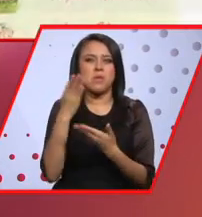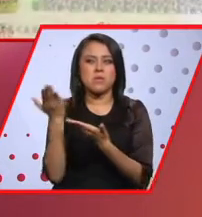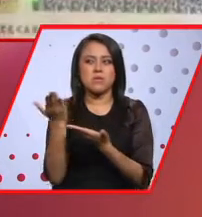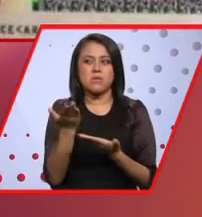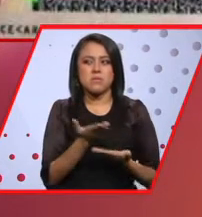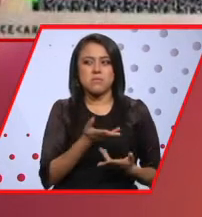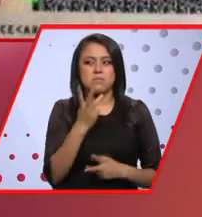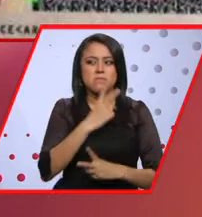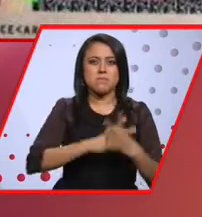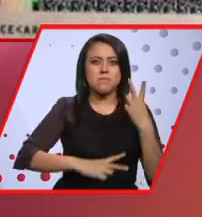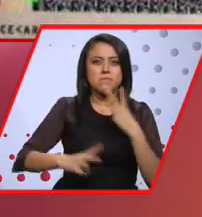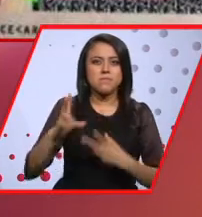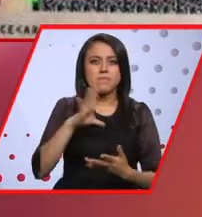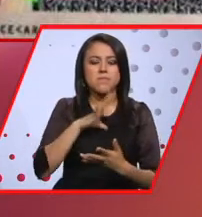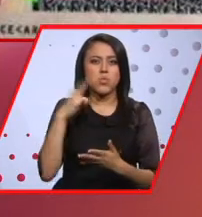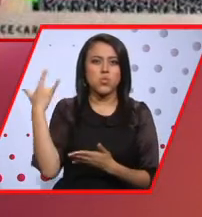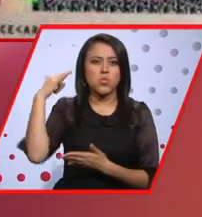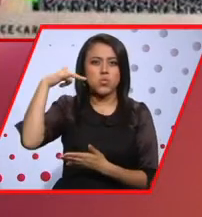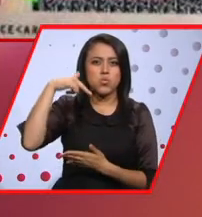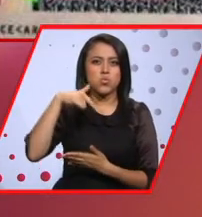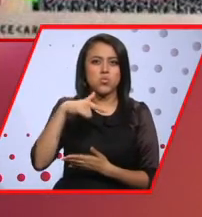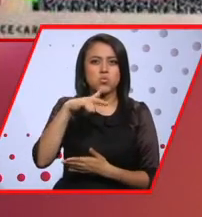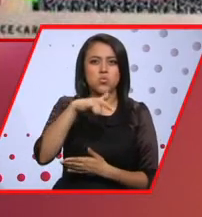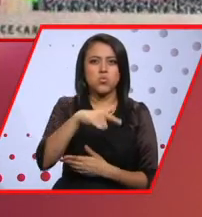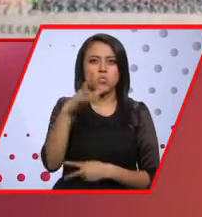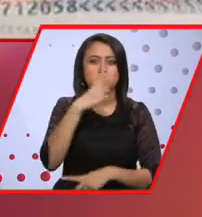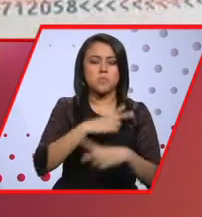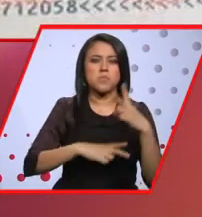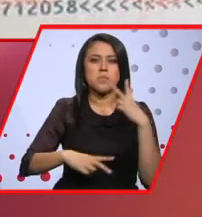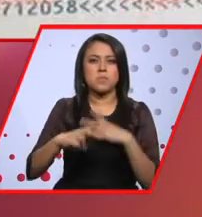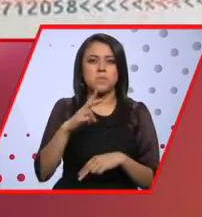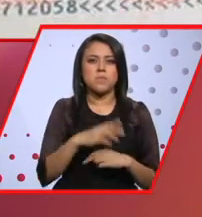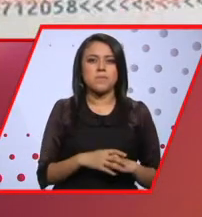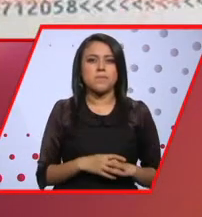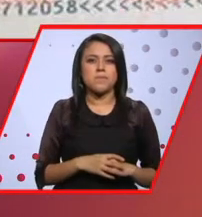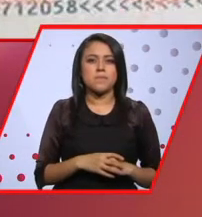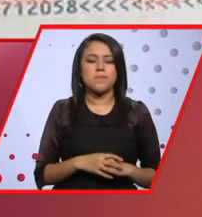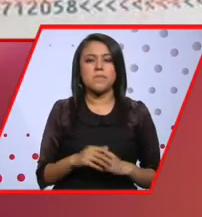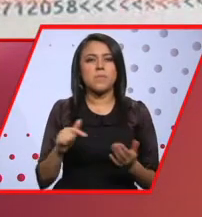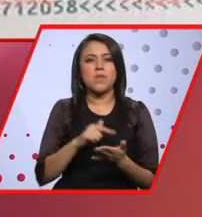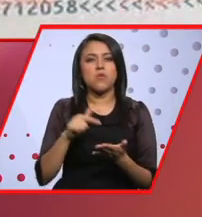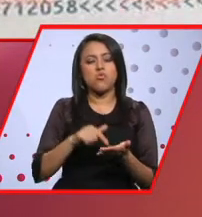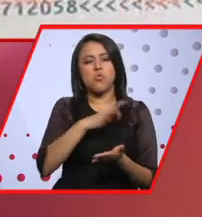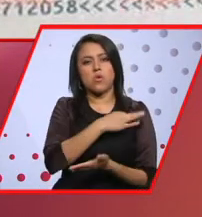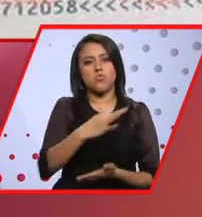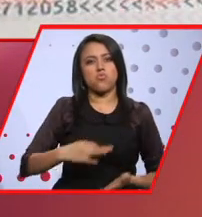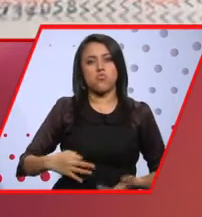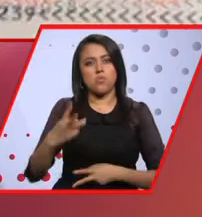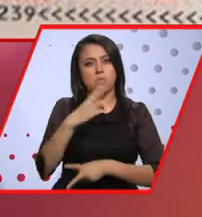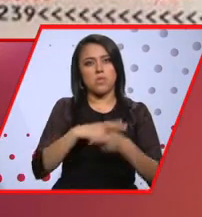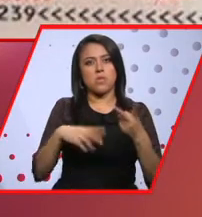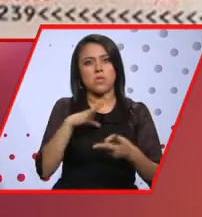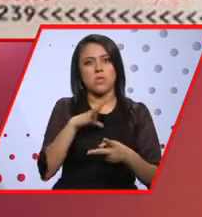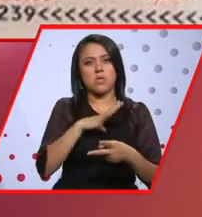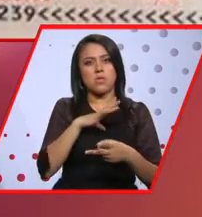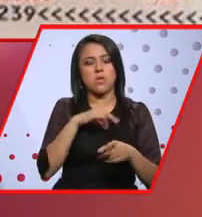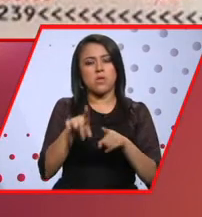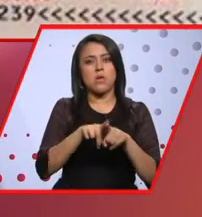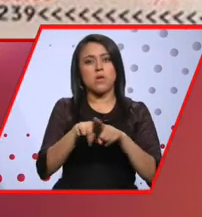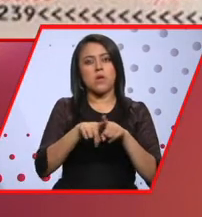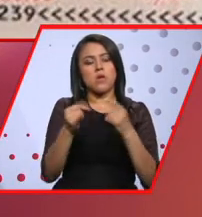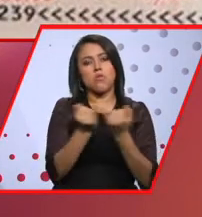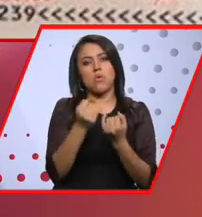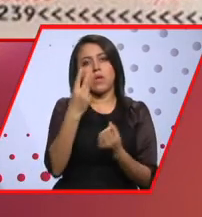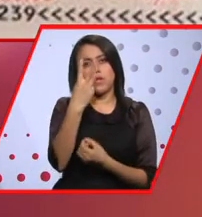vía aérea, por una línea aérea privada, proveniente desde Toluca, pues llegaron los tres hijos en compañía de otros dos